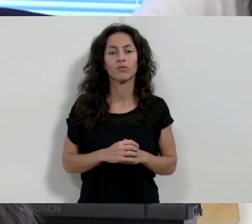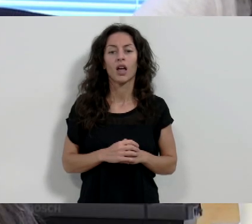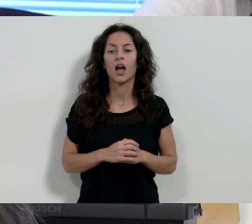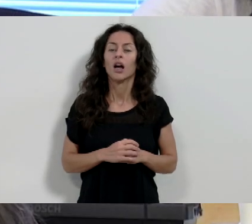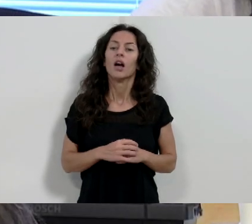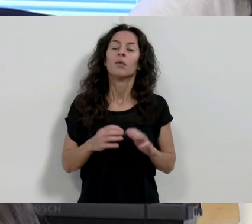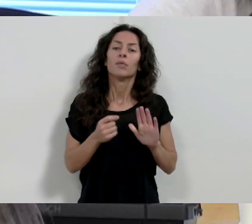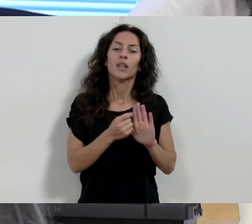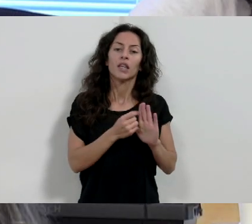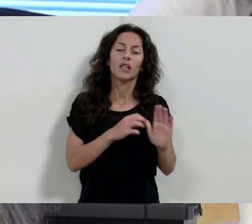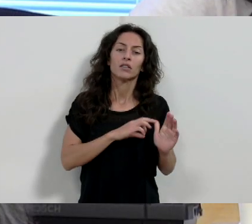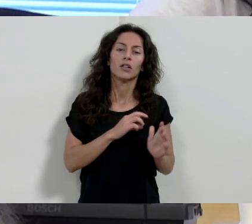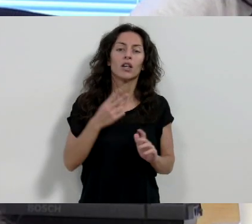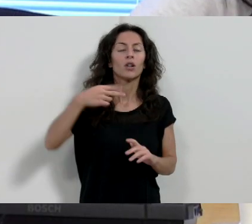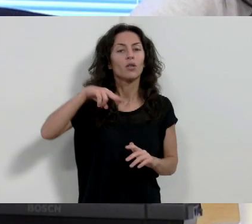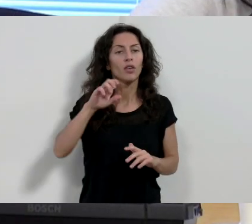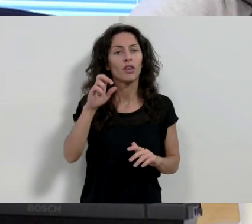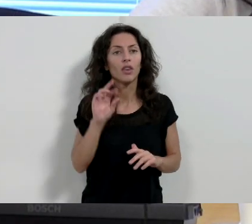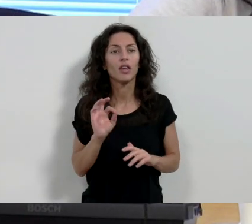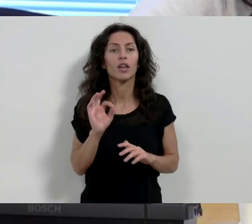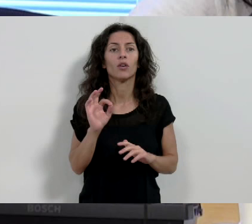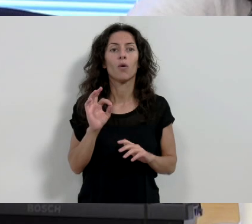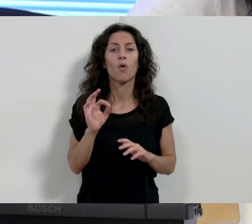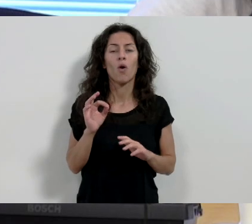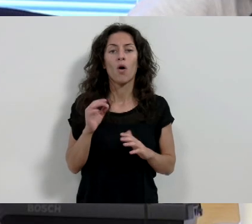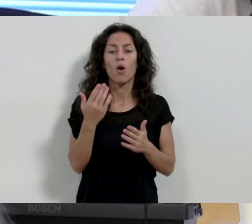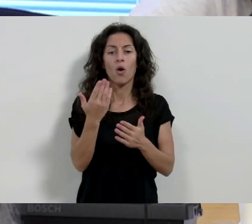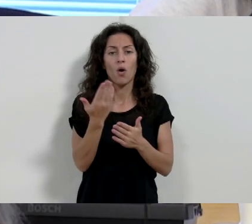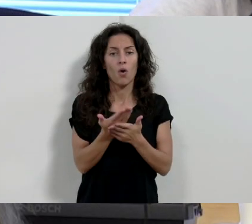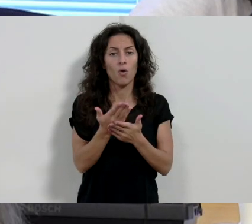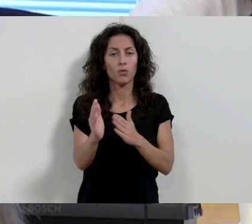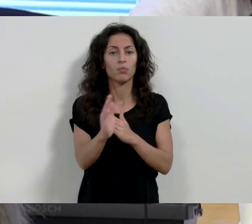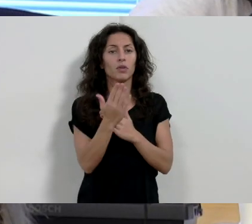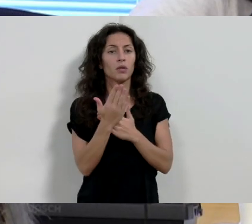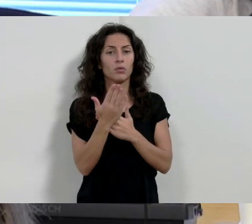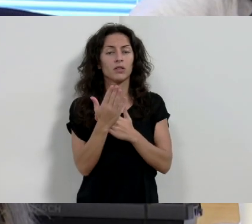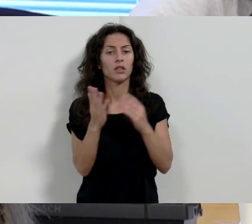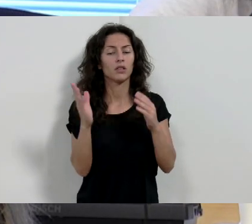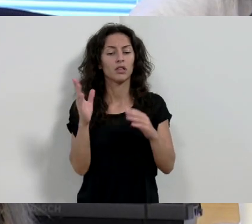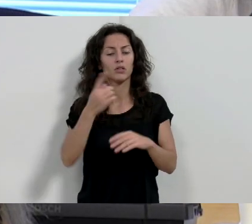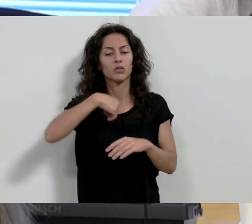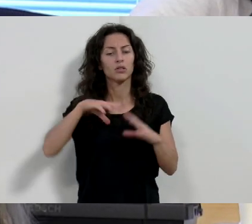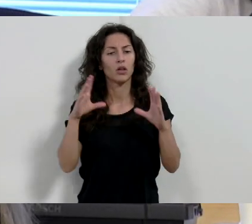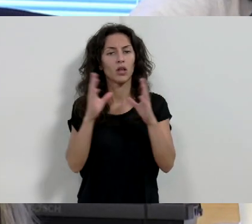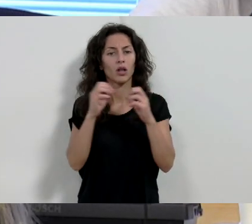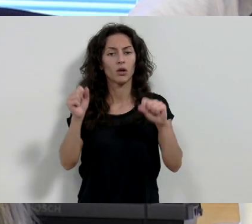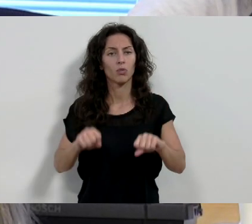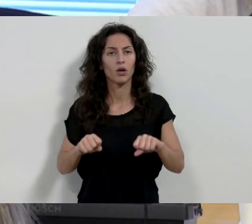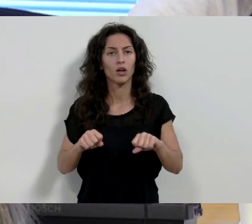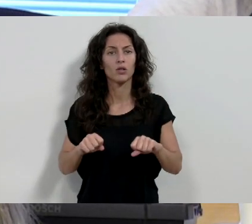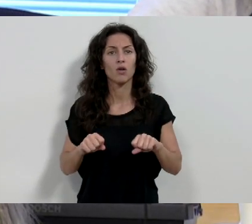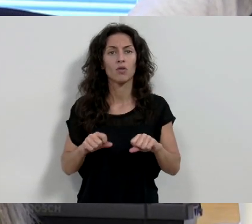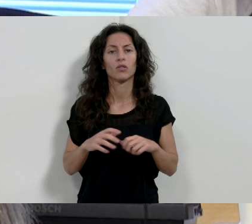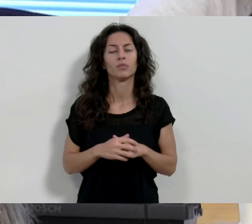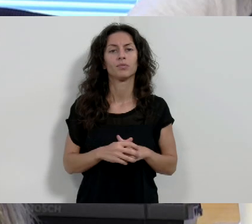Roncero, incluso con la cuantía económica, si fuera esto o fuera más, y con otras medidas para las que no hace falta cuantía económica, es decir, que pueden formar